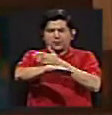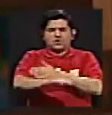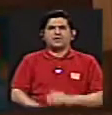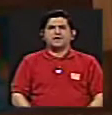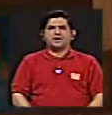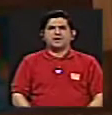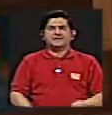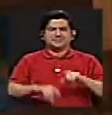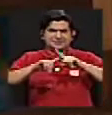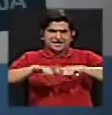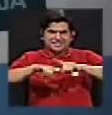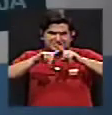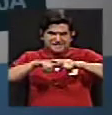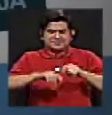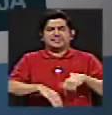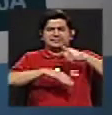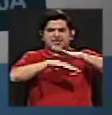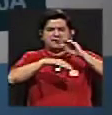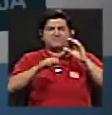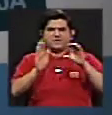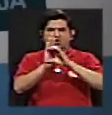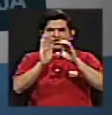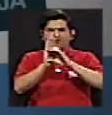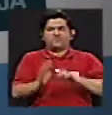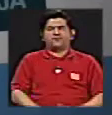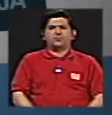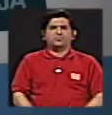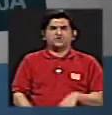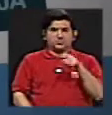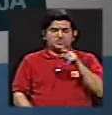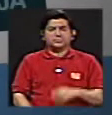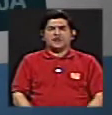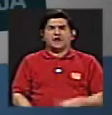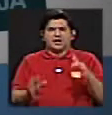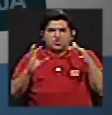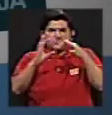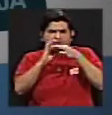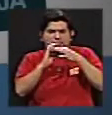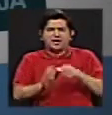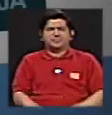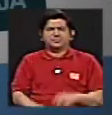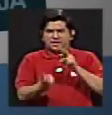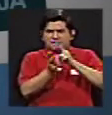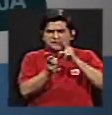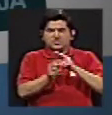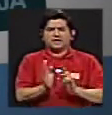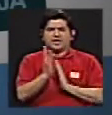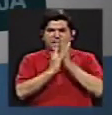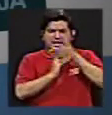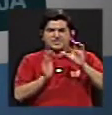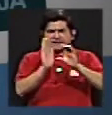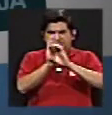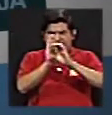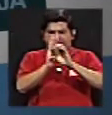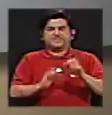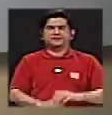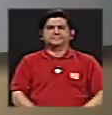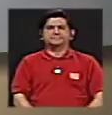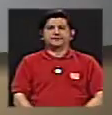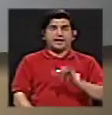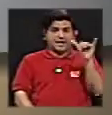del sexting o envío de fotos sexuales por teléfono. Esto lo puede leer en el suplemento Forja.